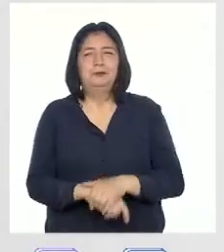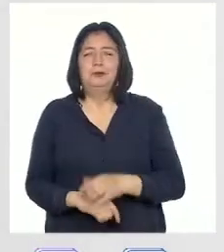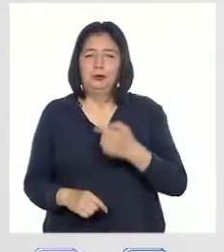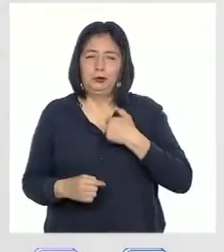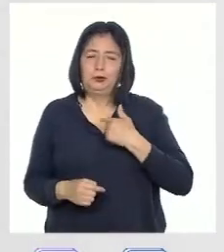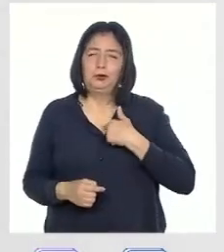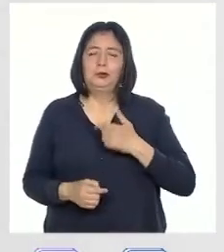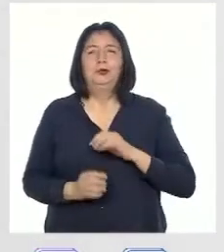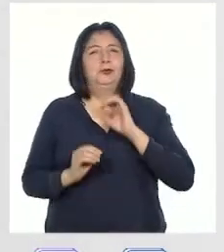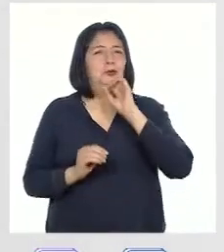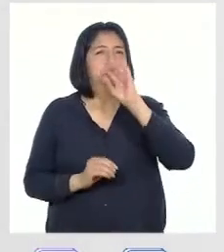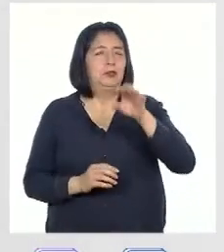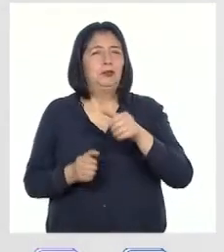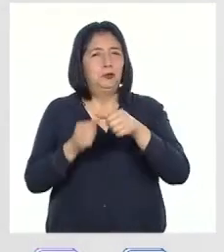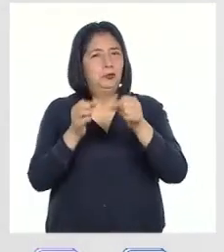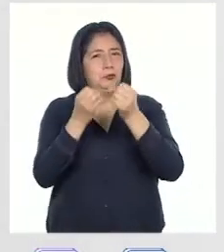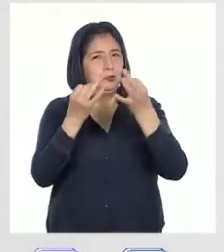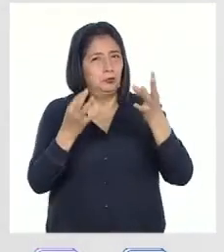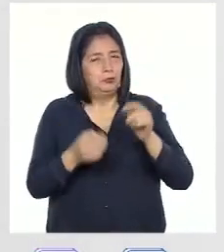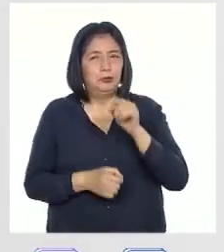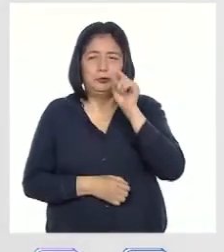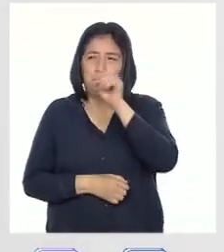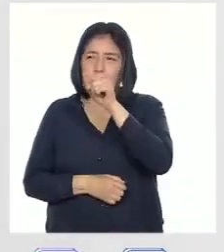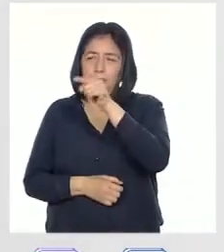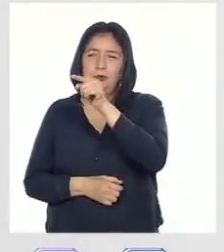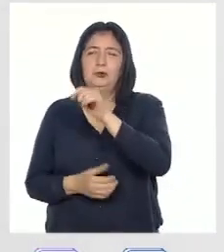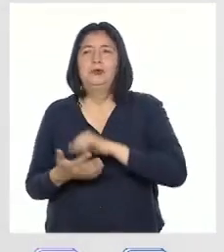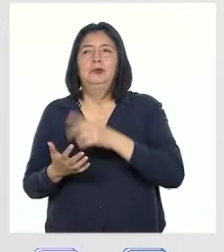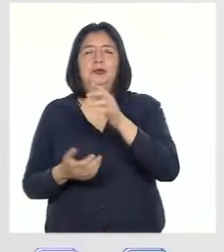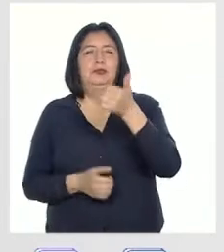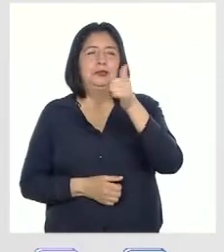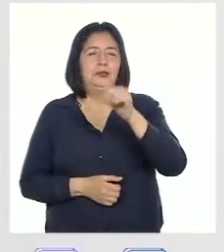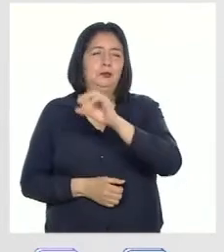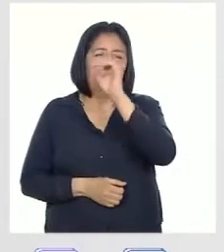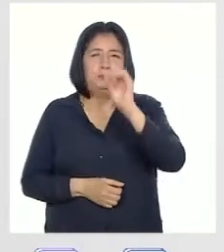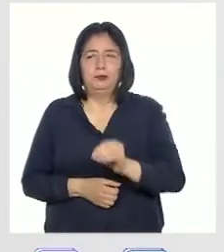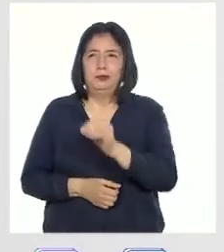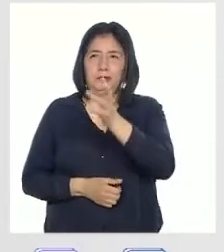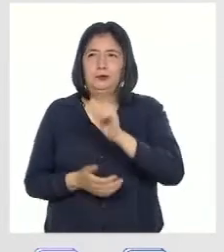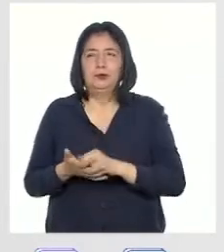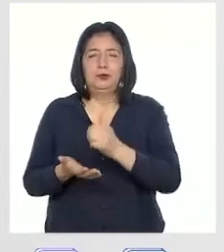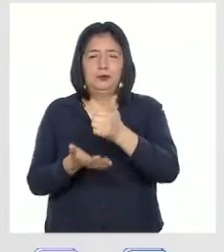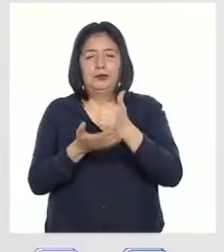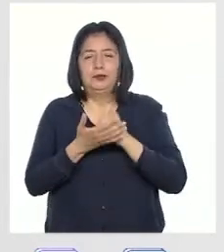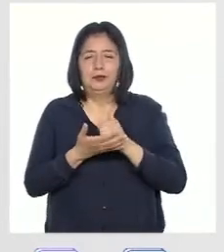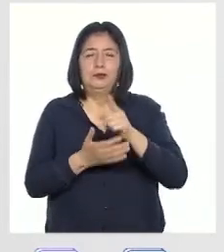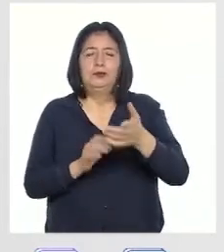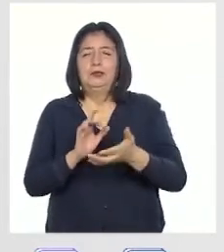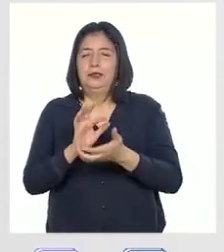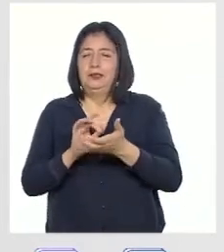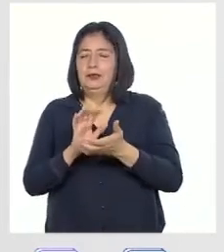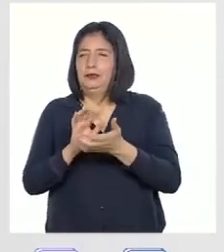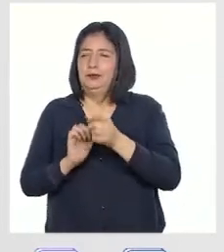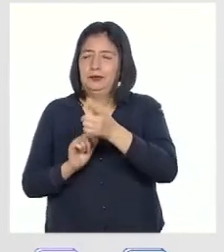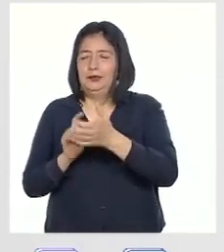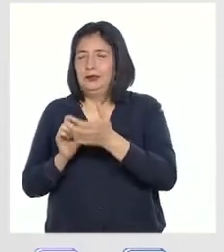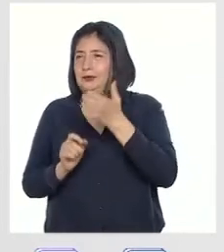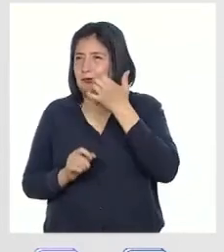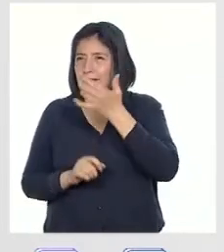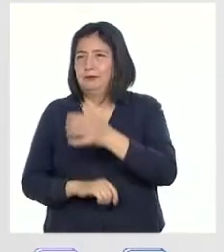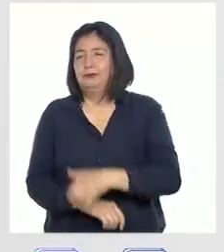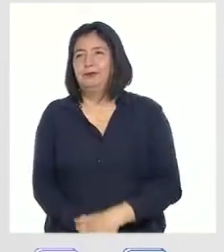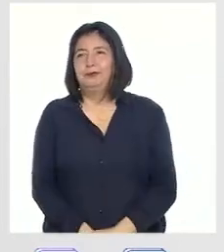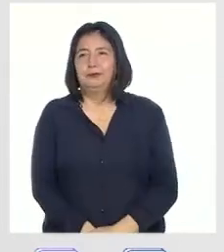Yo propondré una cantidad y tú calcularás el 10% con la ayuda de la calculadora de tu teléfono